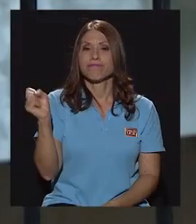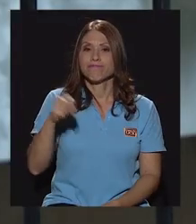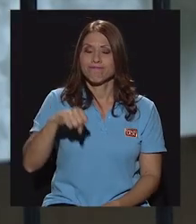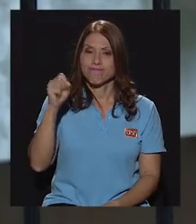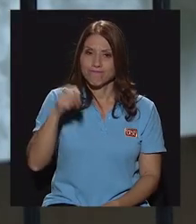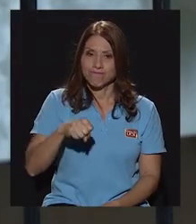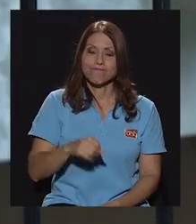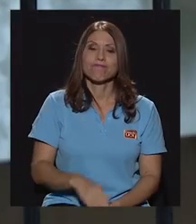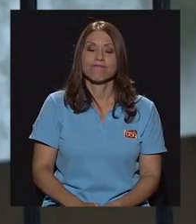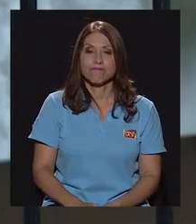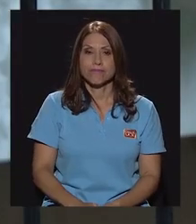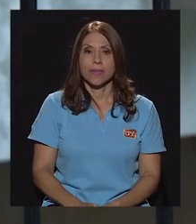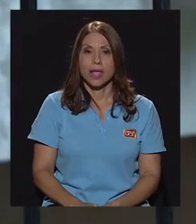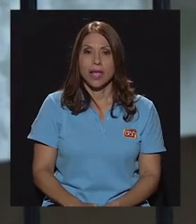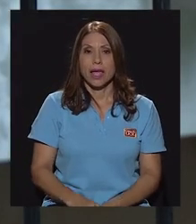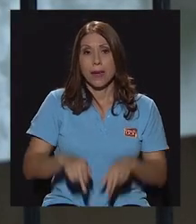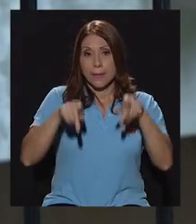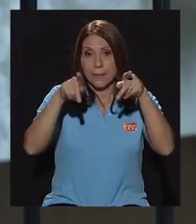Sí, claro.